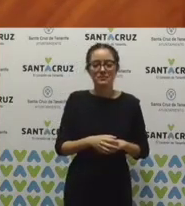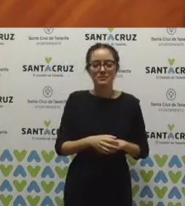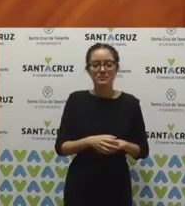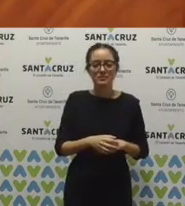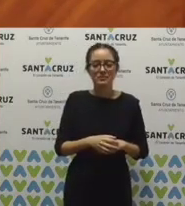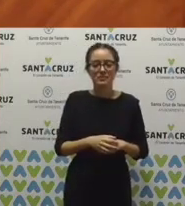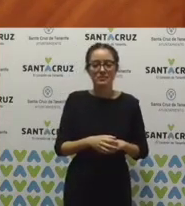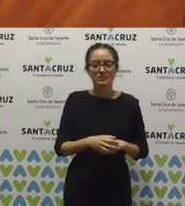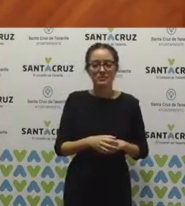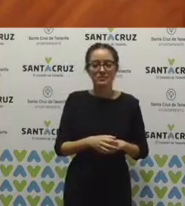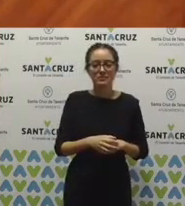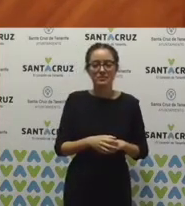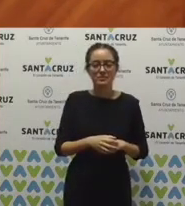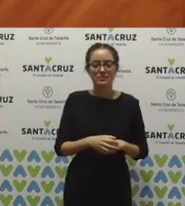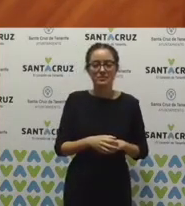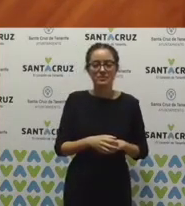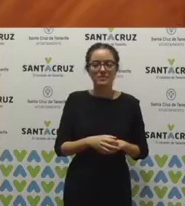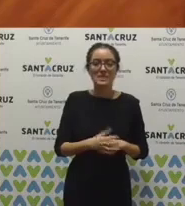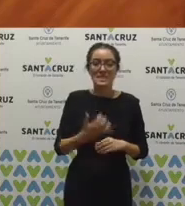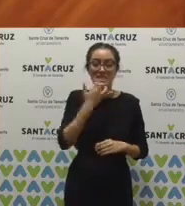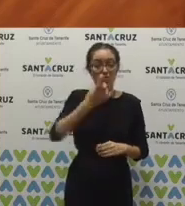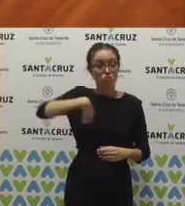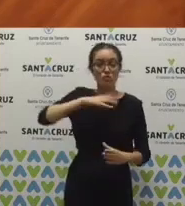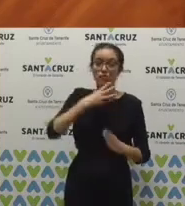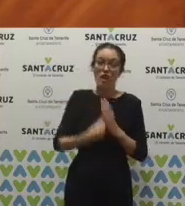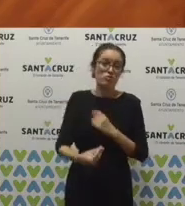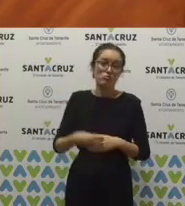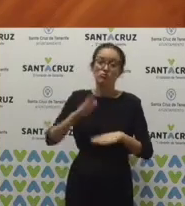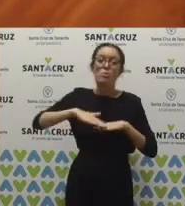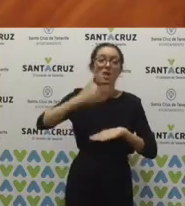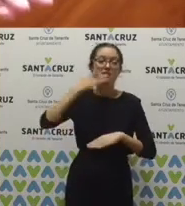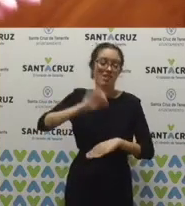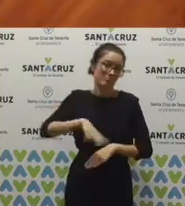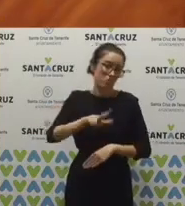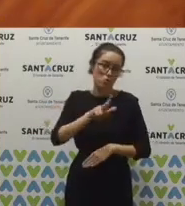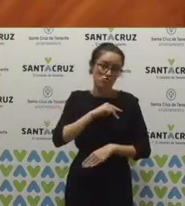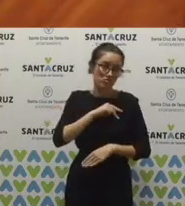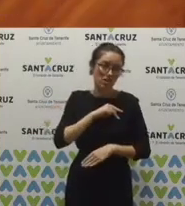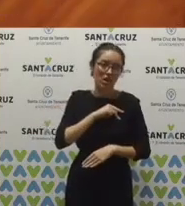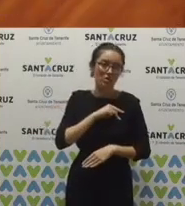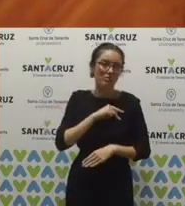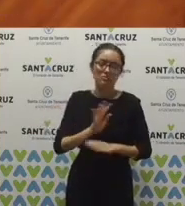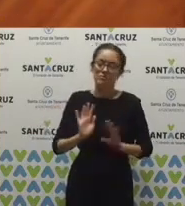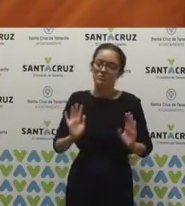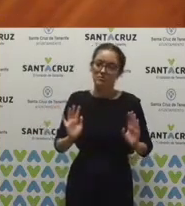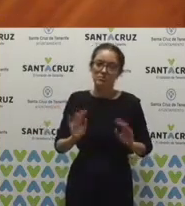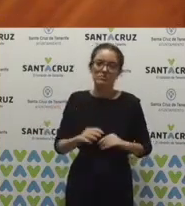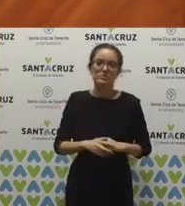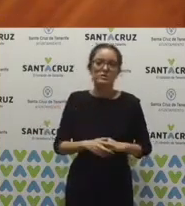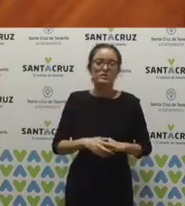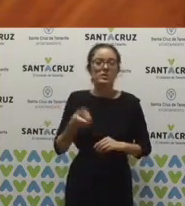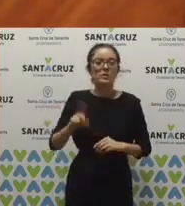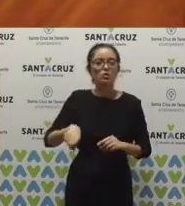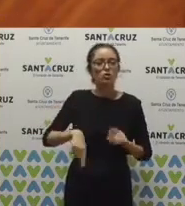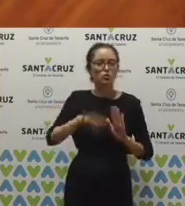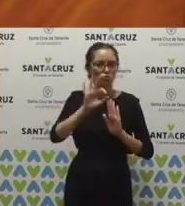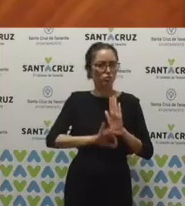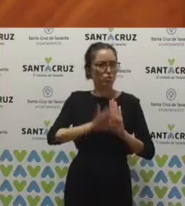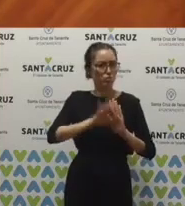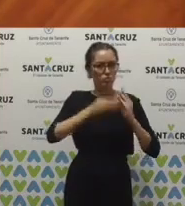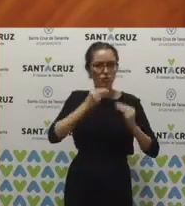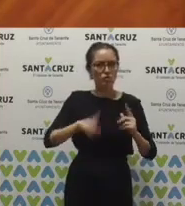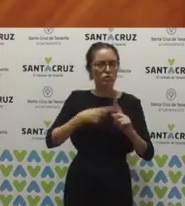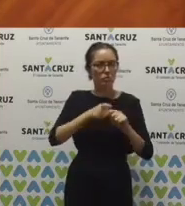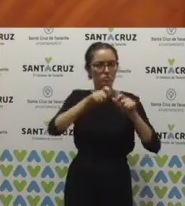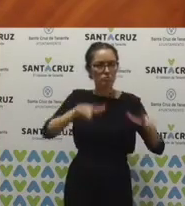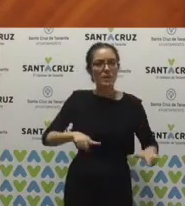que no hemos entendido bien las instrucciones fomento de videoconferencias tenemos magnífico el software garantizar el suministro de